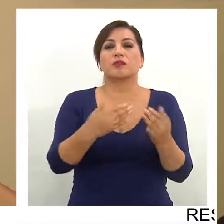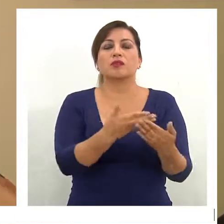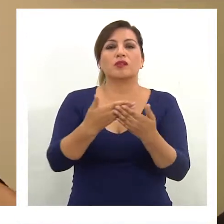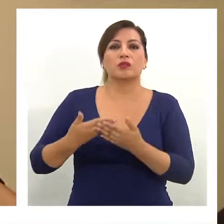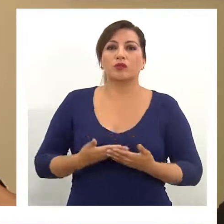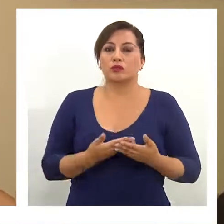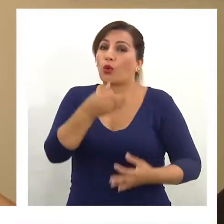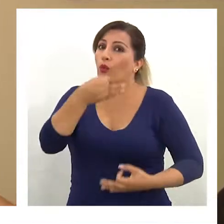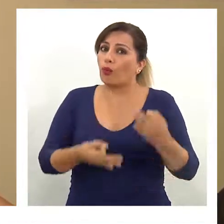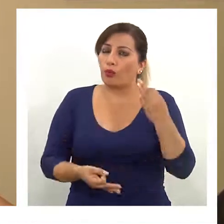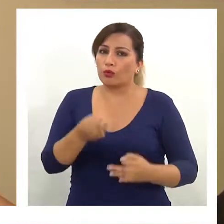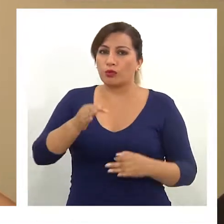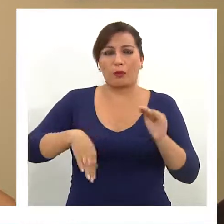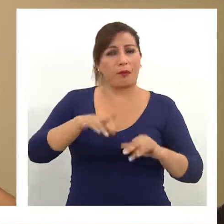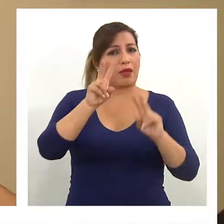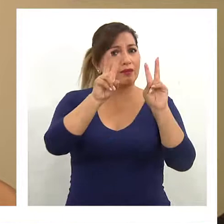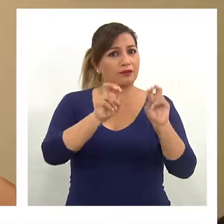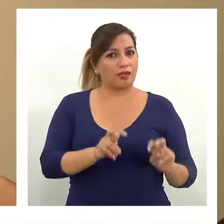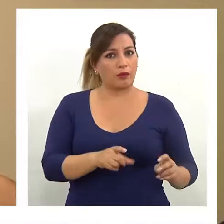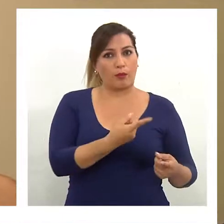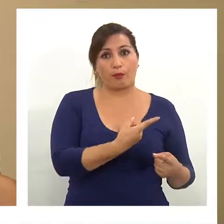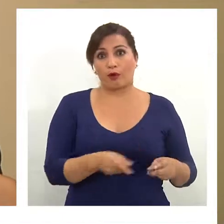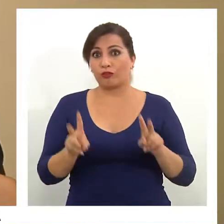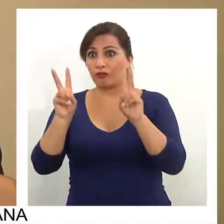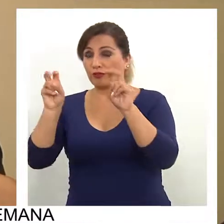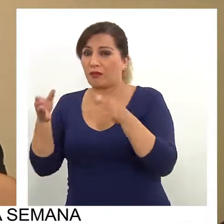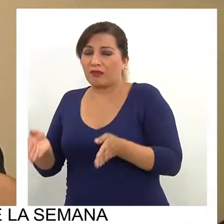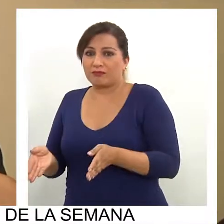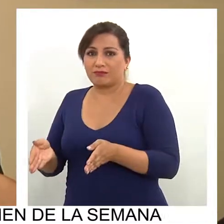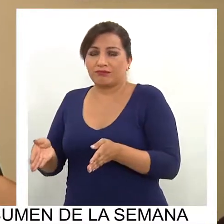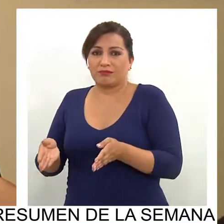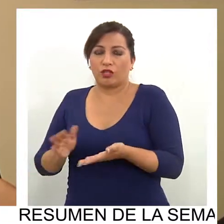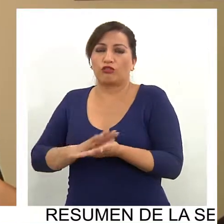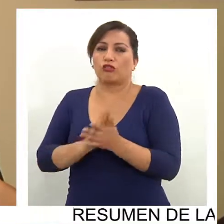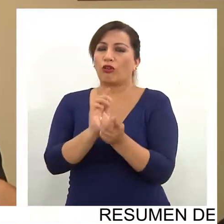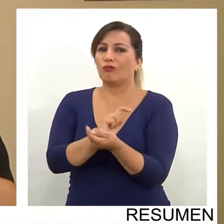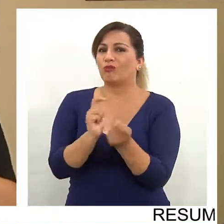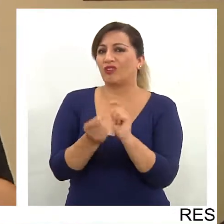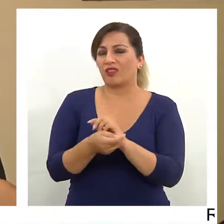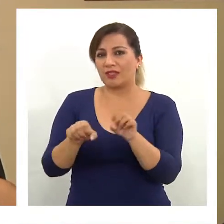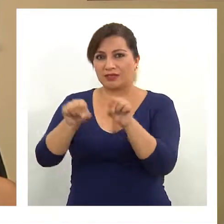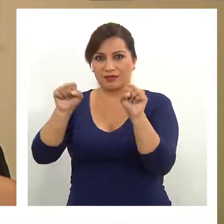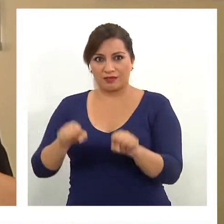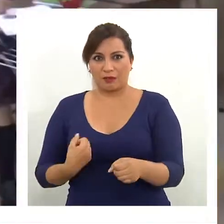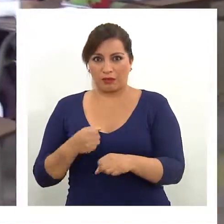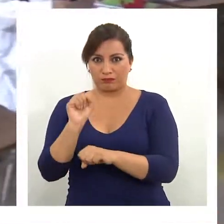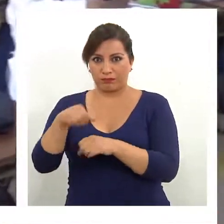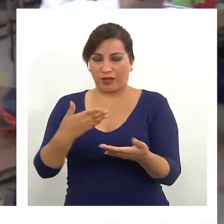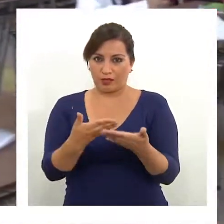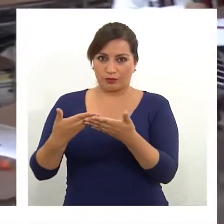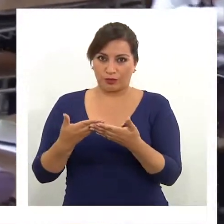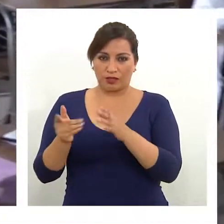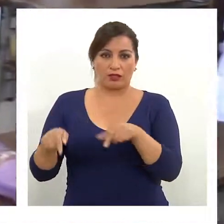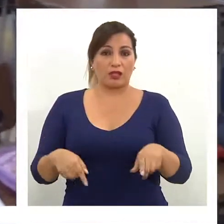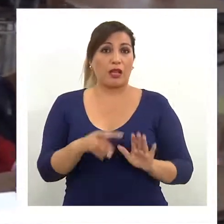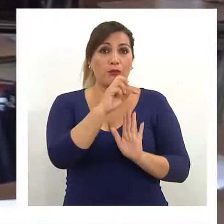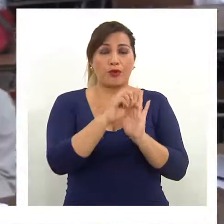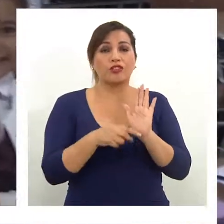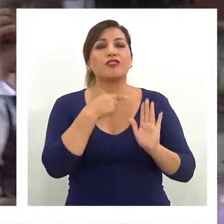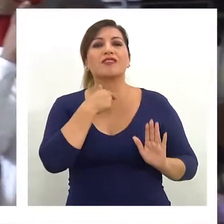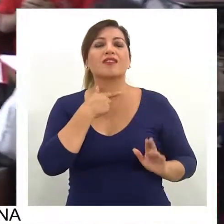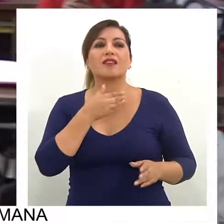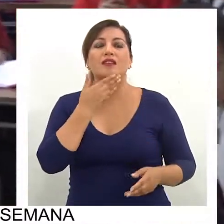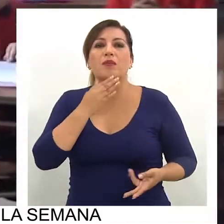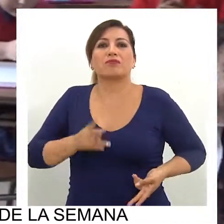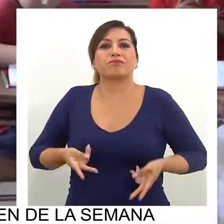que involucra muchos más temas. Y por otro lado, tiene que ver con todas las modificaciones a lo que es el sistema de admisión escolar. Lo que quiere este proyecto,